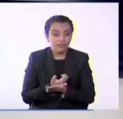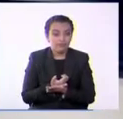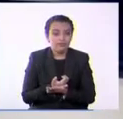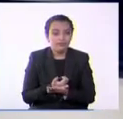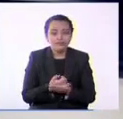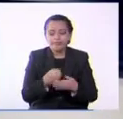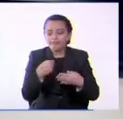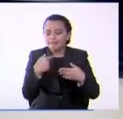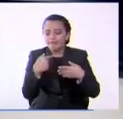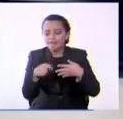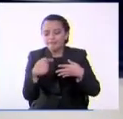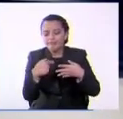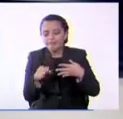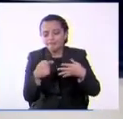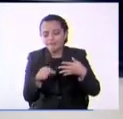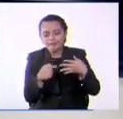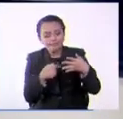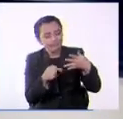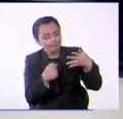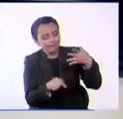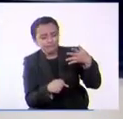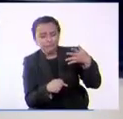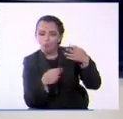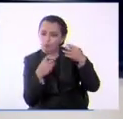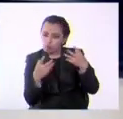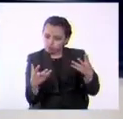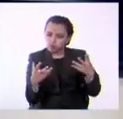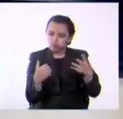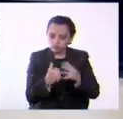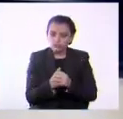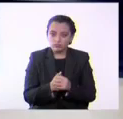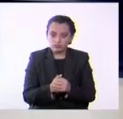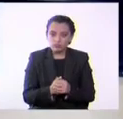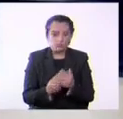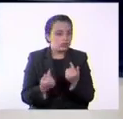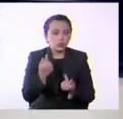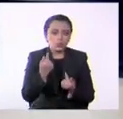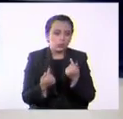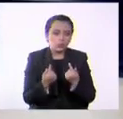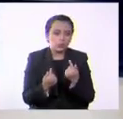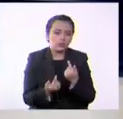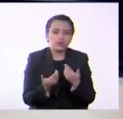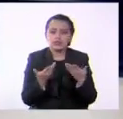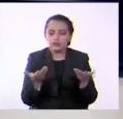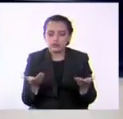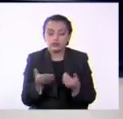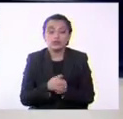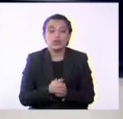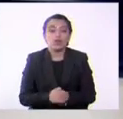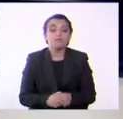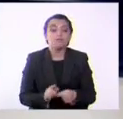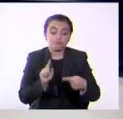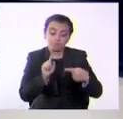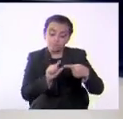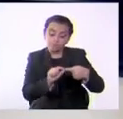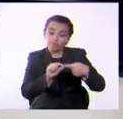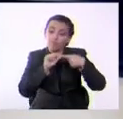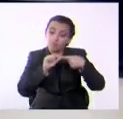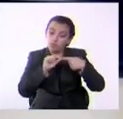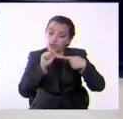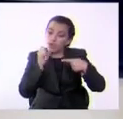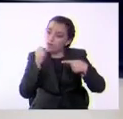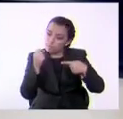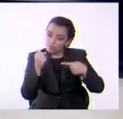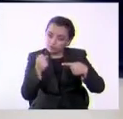indicadores que nos pueden dar cuenta de cuáles son sus dinámicas, pero uno de los más utilizados es el Producto Interno